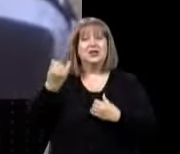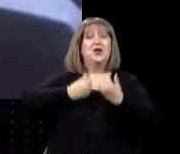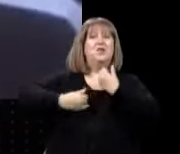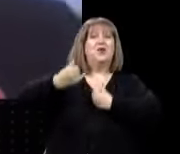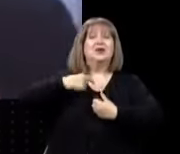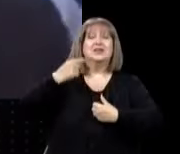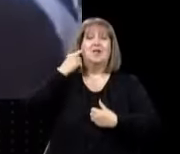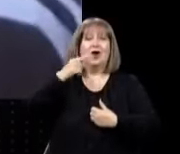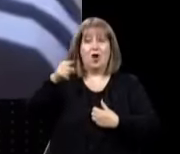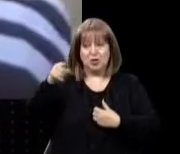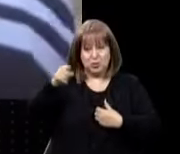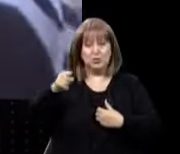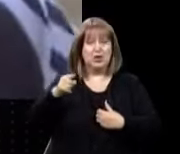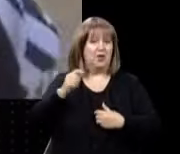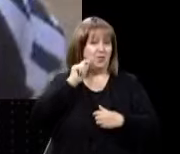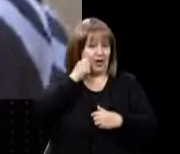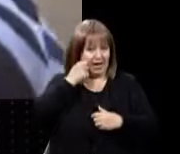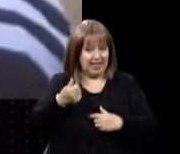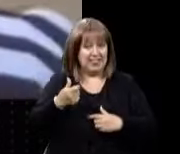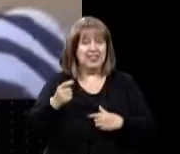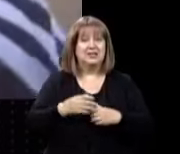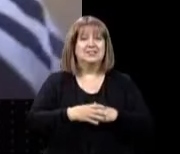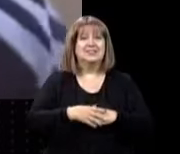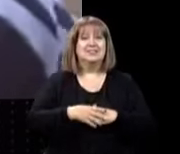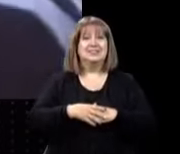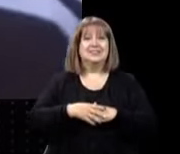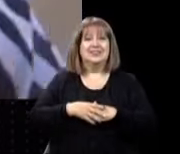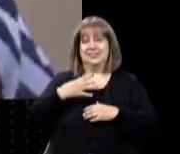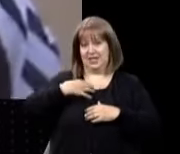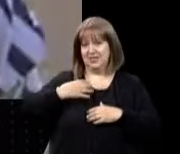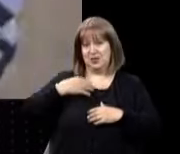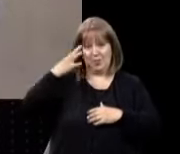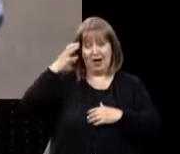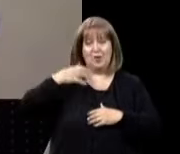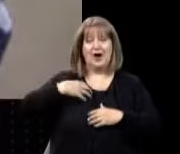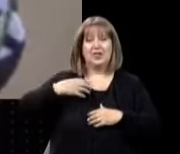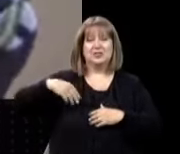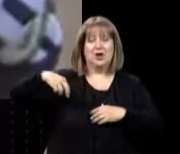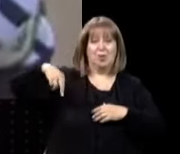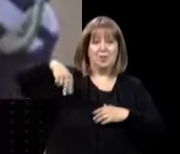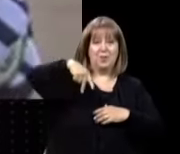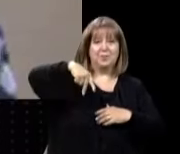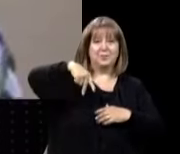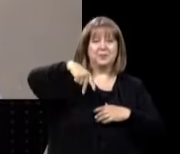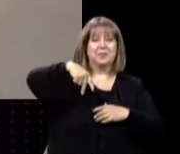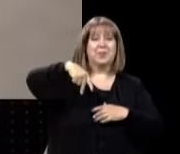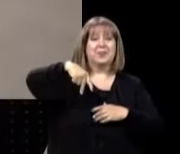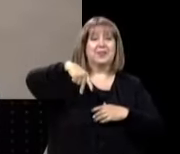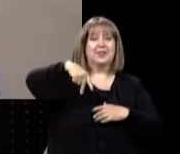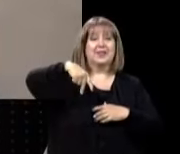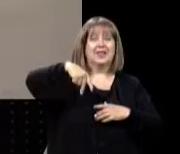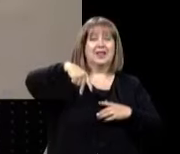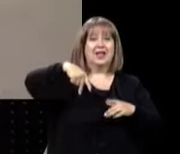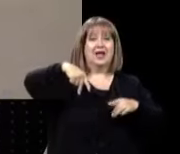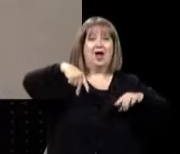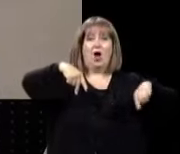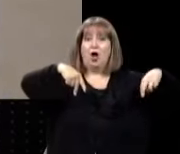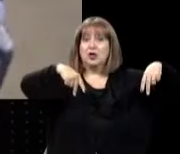el último gol fue un gol muy bonito que te tocó convertir. Sí, la agarré y había tirado la pelota y no la habían